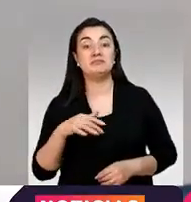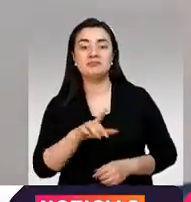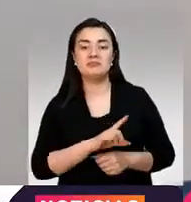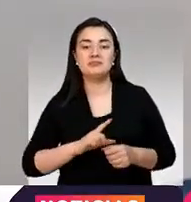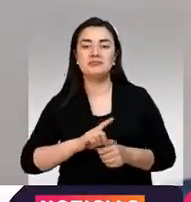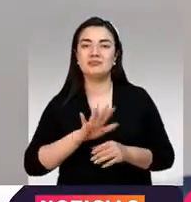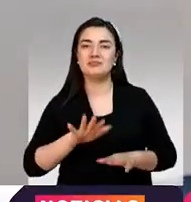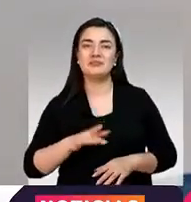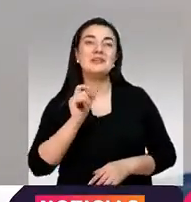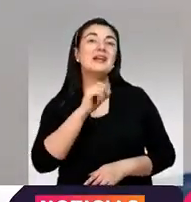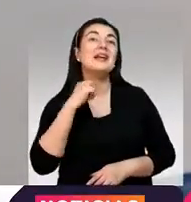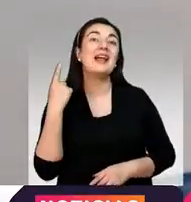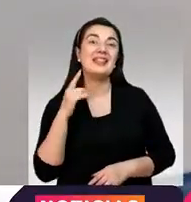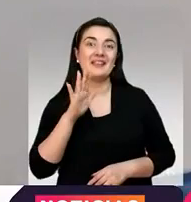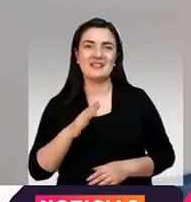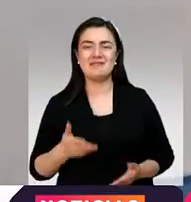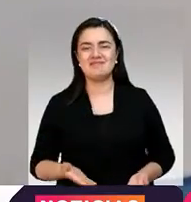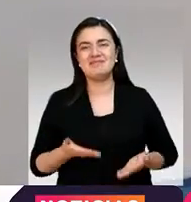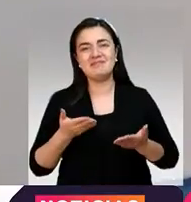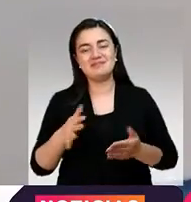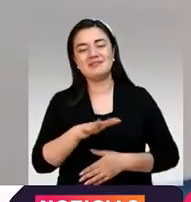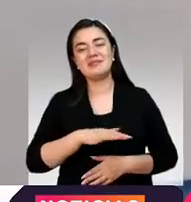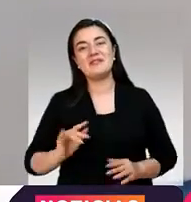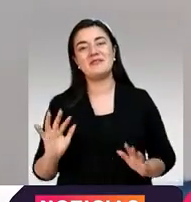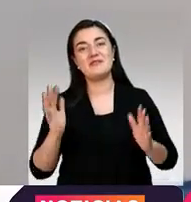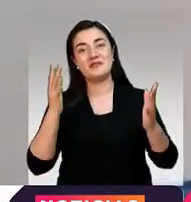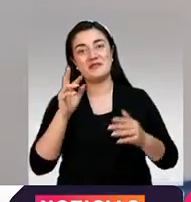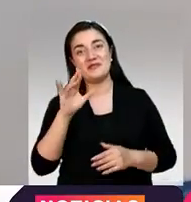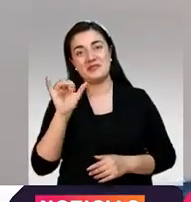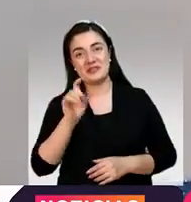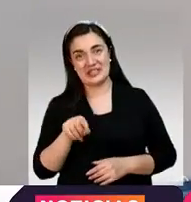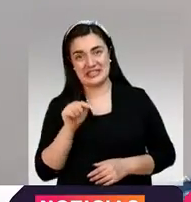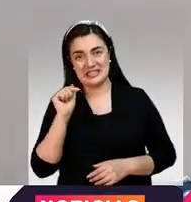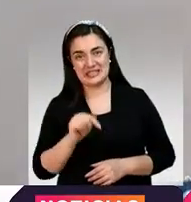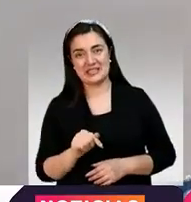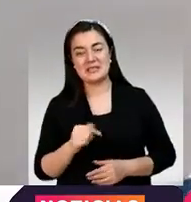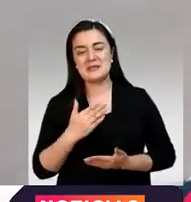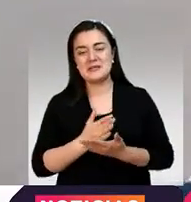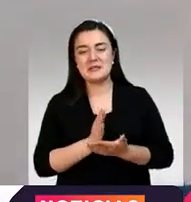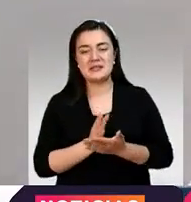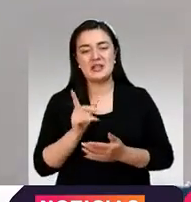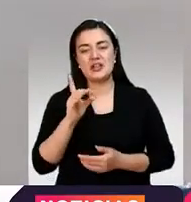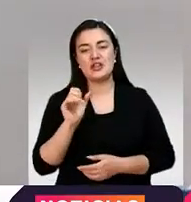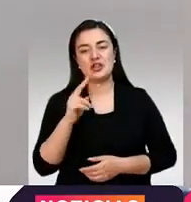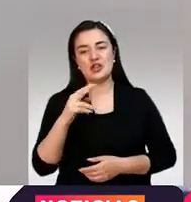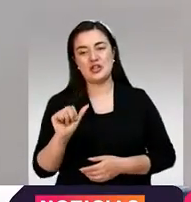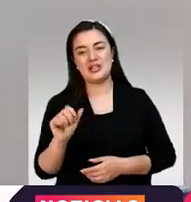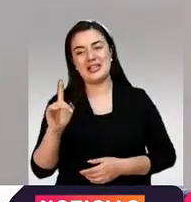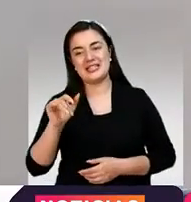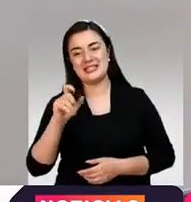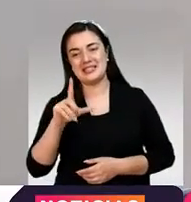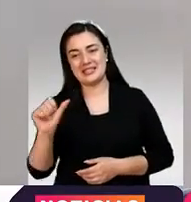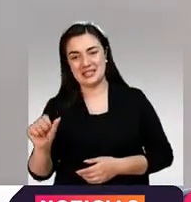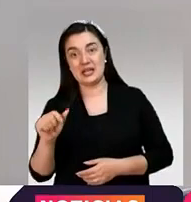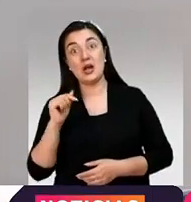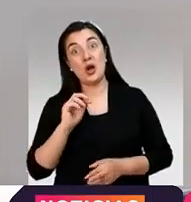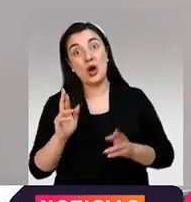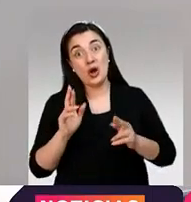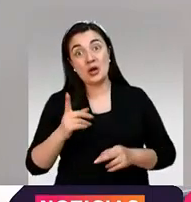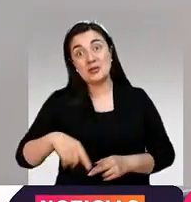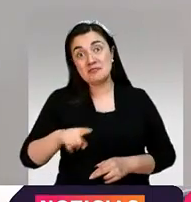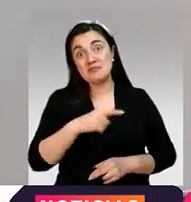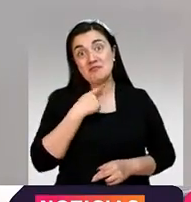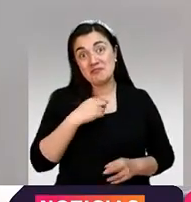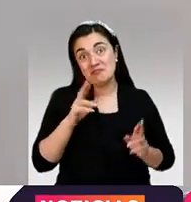Engativá, Plaza de las Ferias, Piqueteadero Doña Estela. Esperamos con gusto su